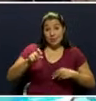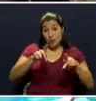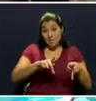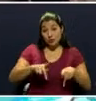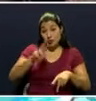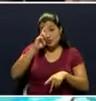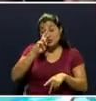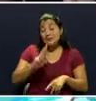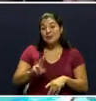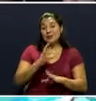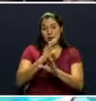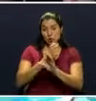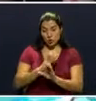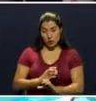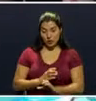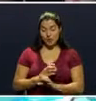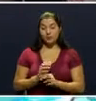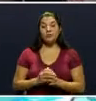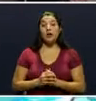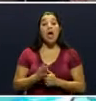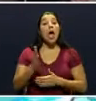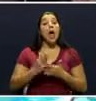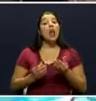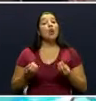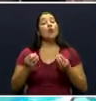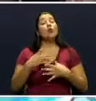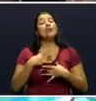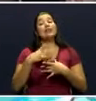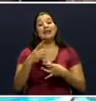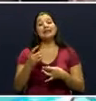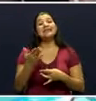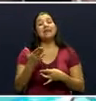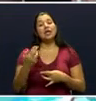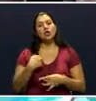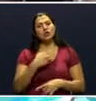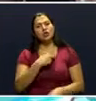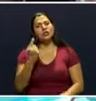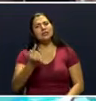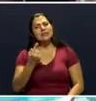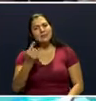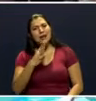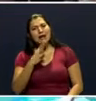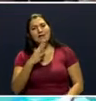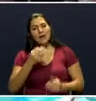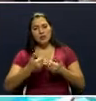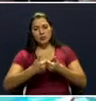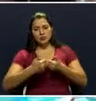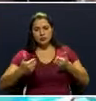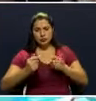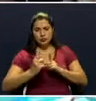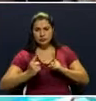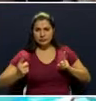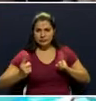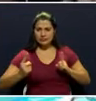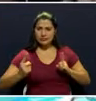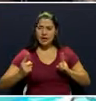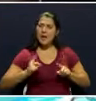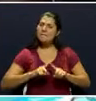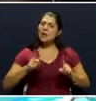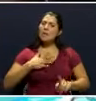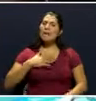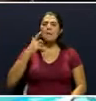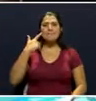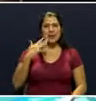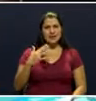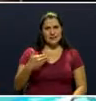esas medidas voluntarias. Algo que es interesantísimo, Ernesto, es que nosotros siempre hablamos del distanciamiento social, pero a mí me parece curioso